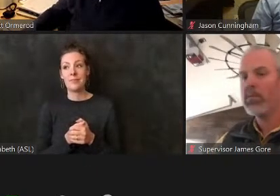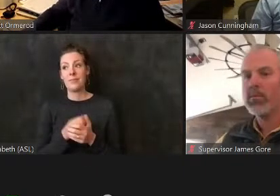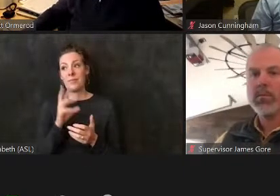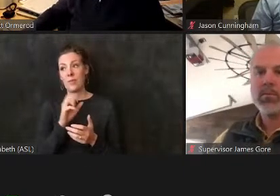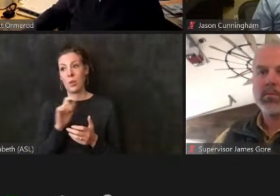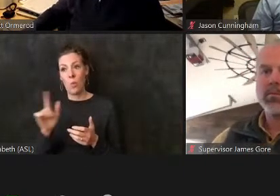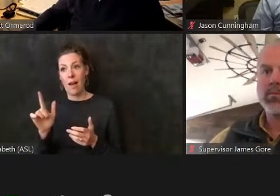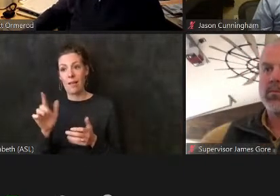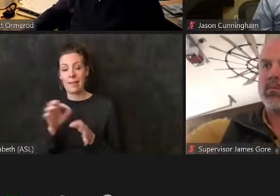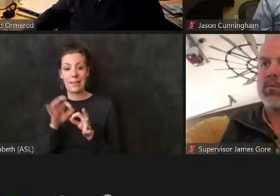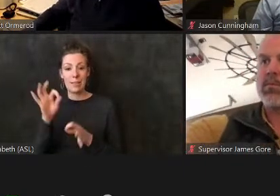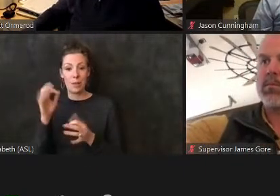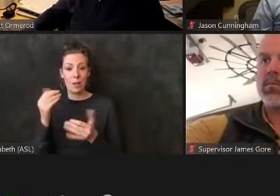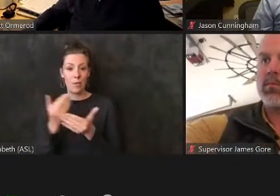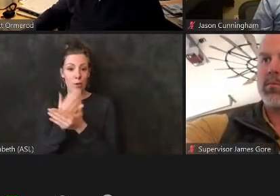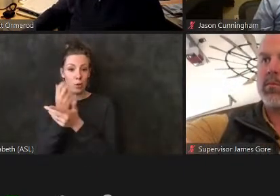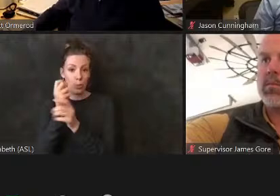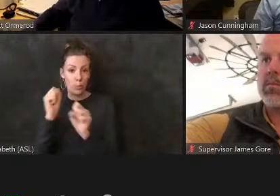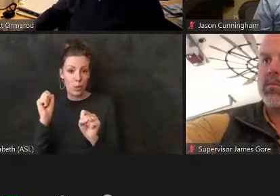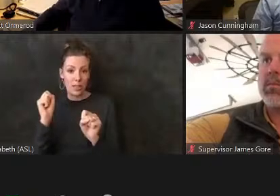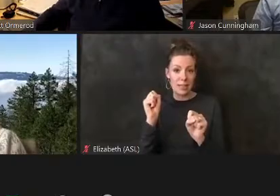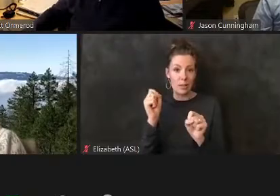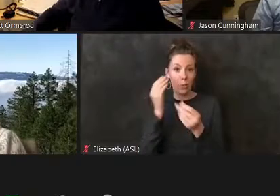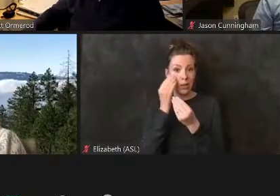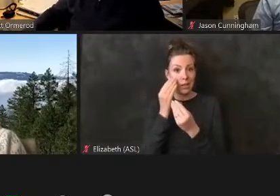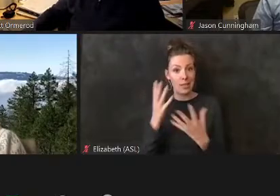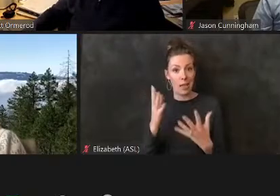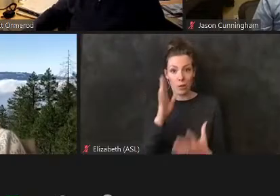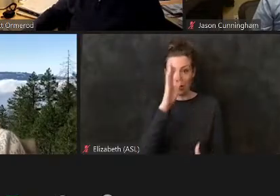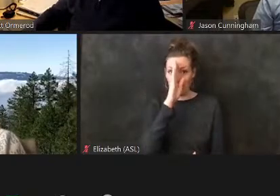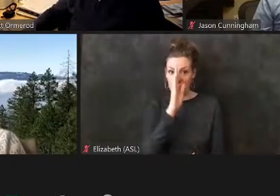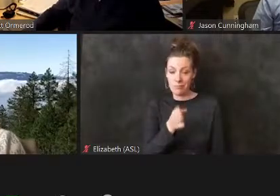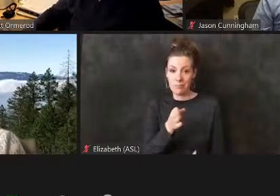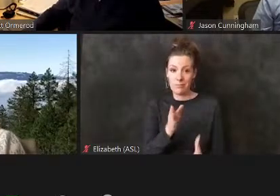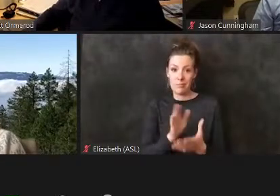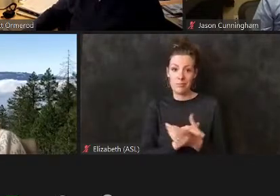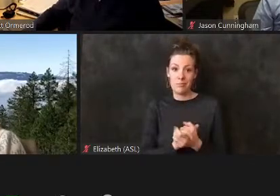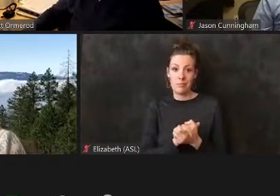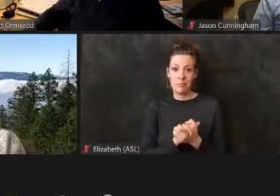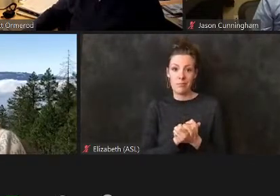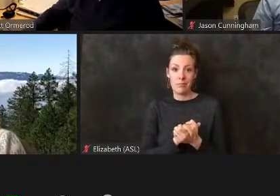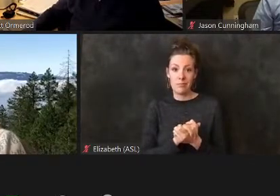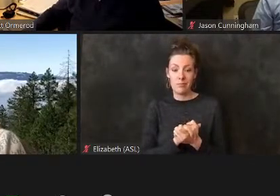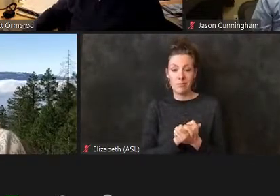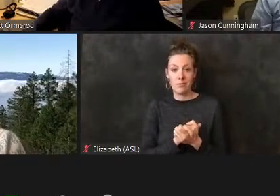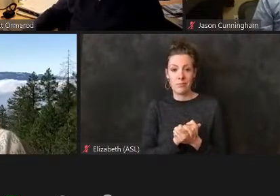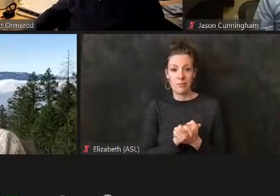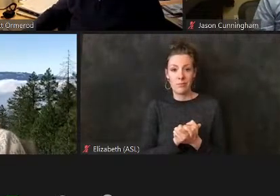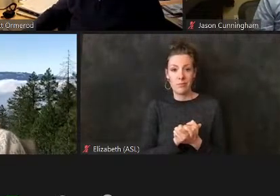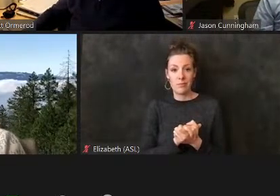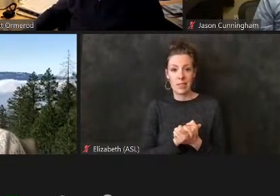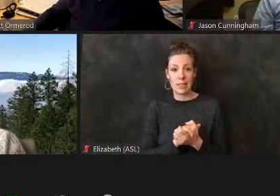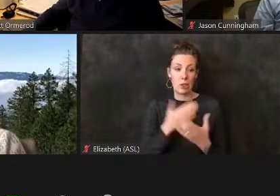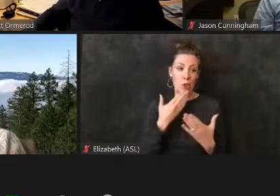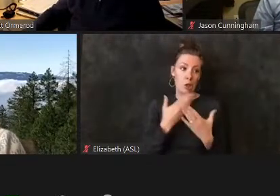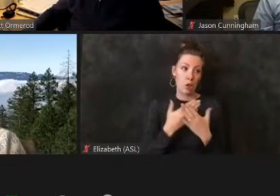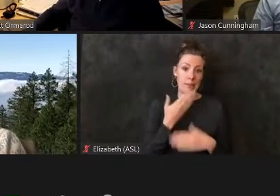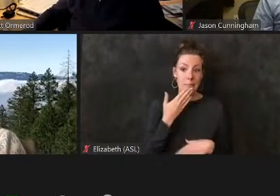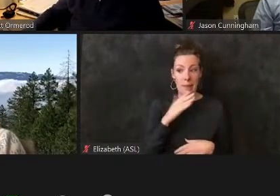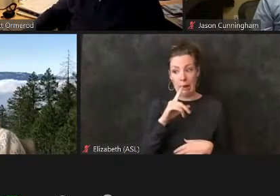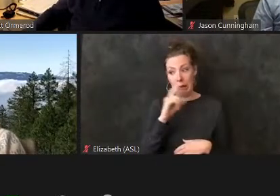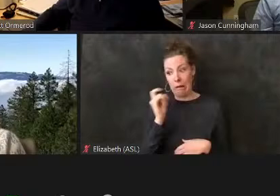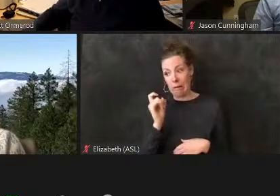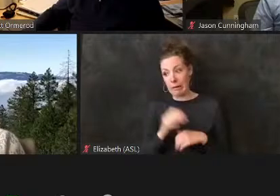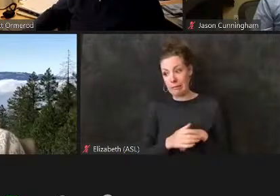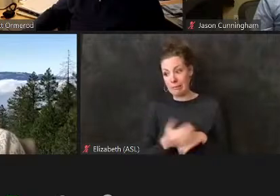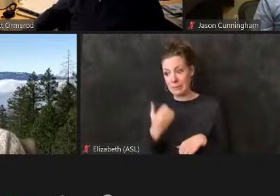I think as our chair let off, we're going to tell you like it is. Right down to the good, bad, the ugly. I think for the last 10